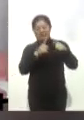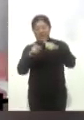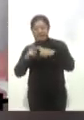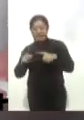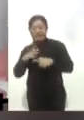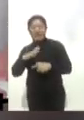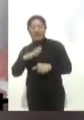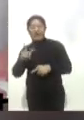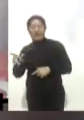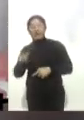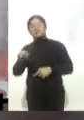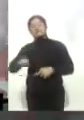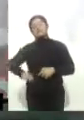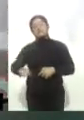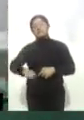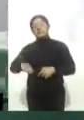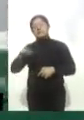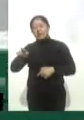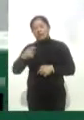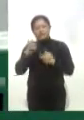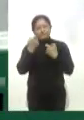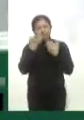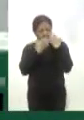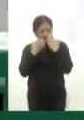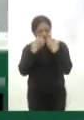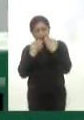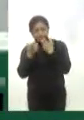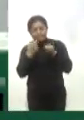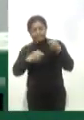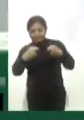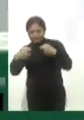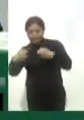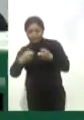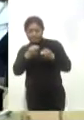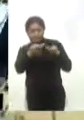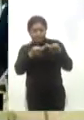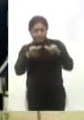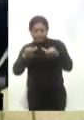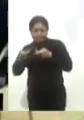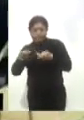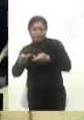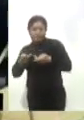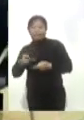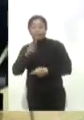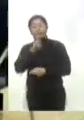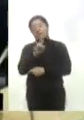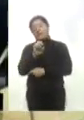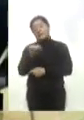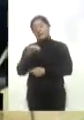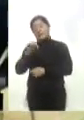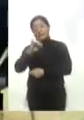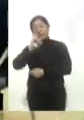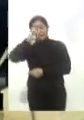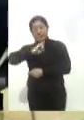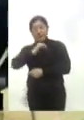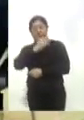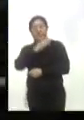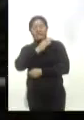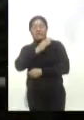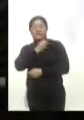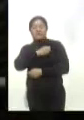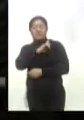Secretaría de Salud del Estado. El secretario de Salud del Estado, René Lima Morales, encabezó el curso de